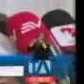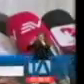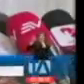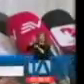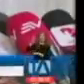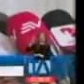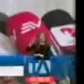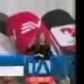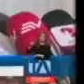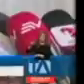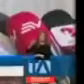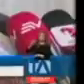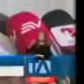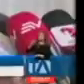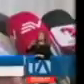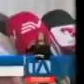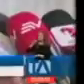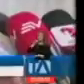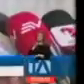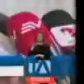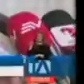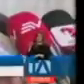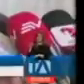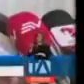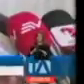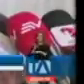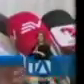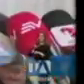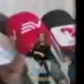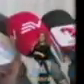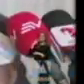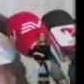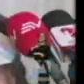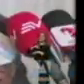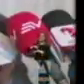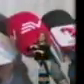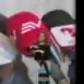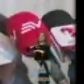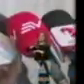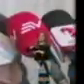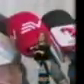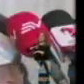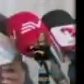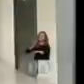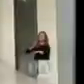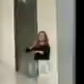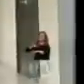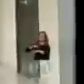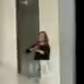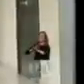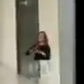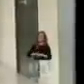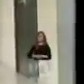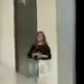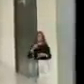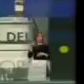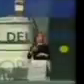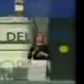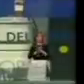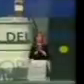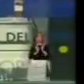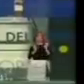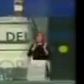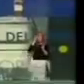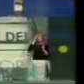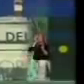Ya el fiscal y los jueces tendrán que determinar. Nosotros no somos jueces, nosotros somos del Poder Ejecutivo. El fiscal que llevó el caso tras la